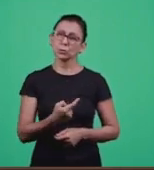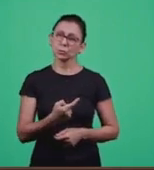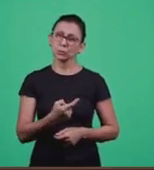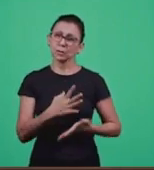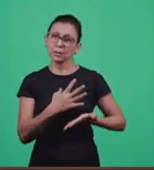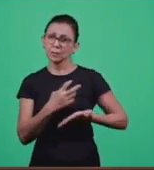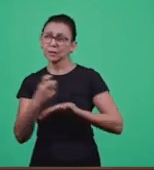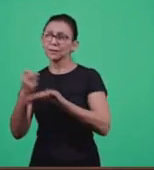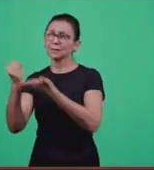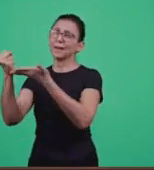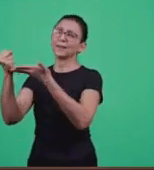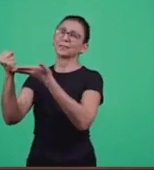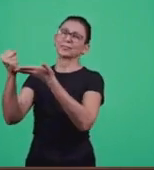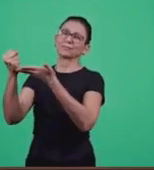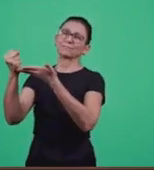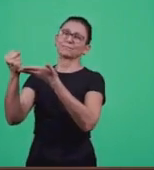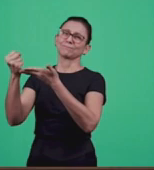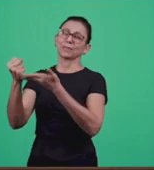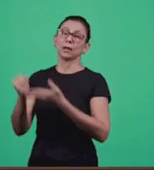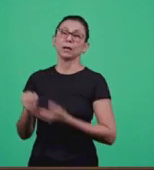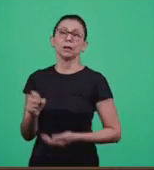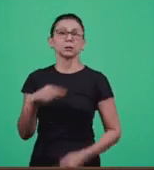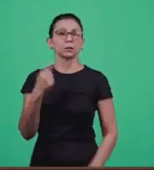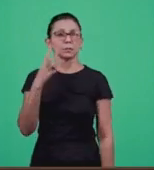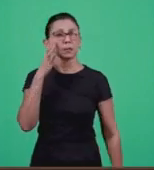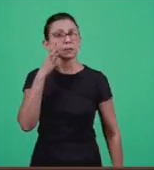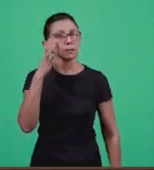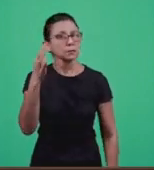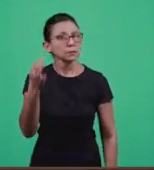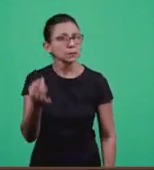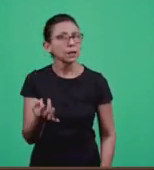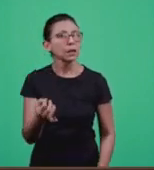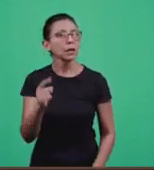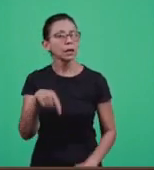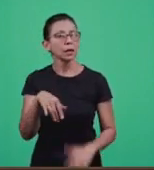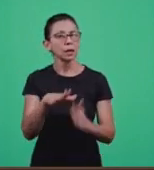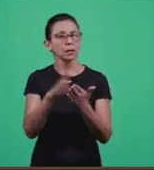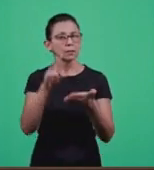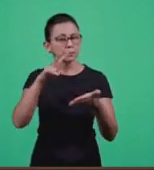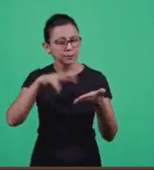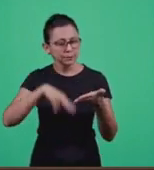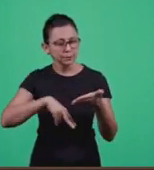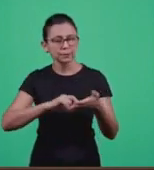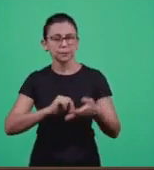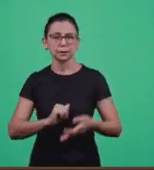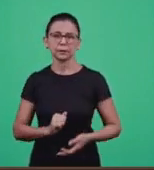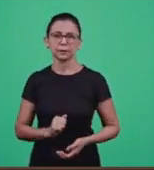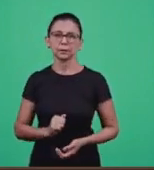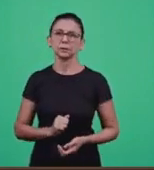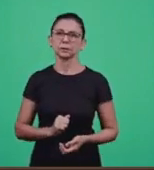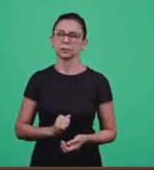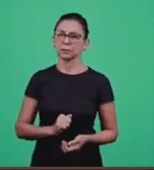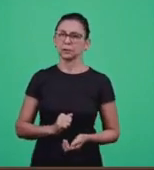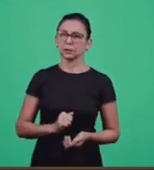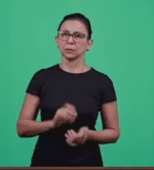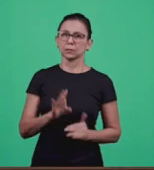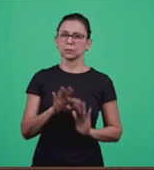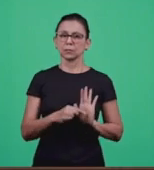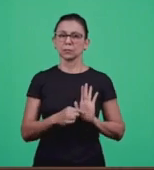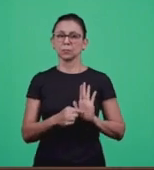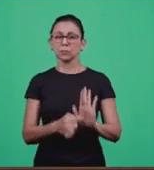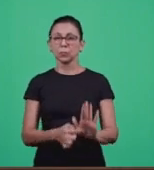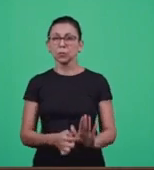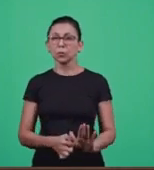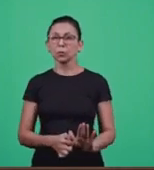Dios tiene una preocupación para enseñarnos. Intermediarios, necesitamos estar atentos a